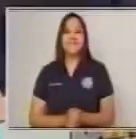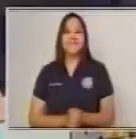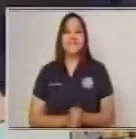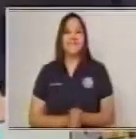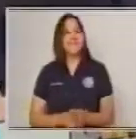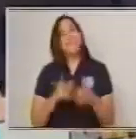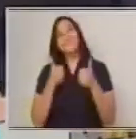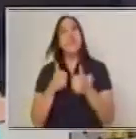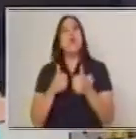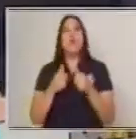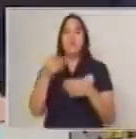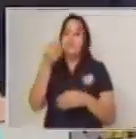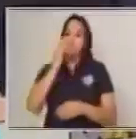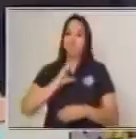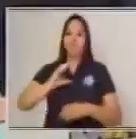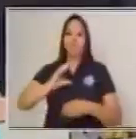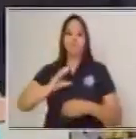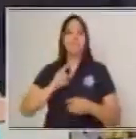Muy bien, paso al siguiente párrafo.